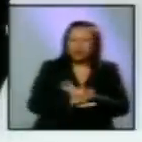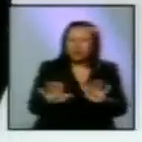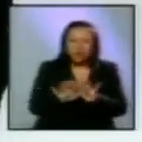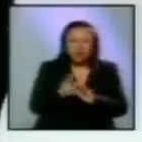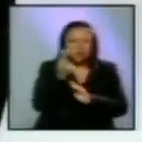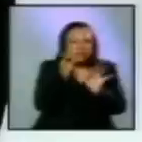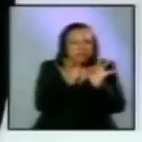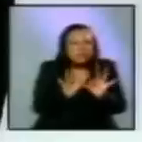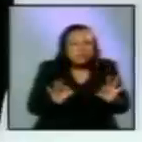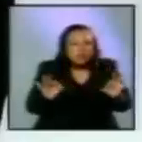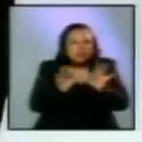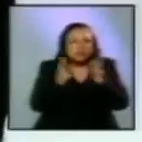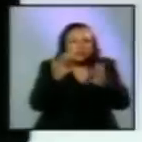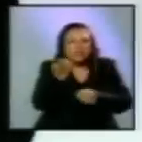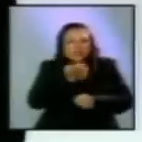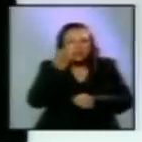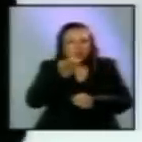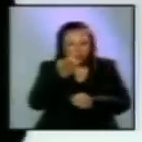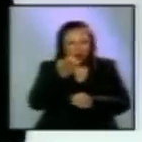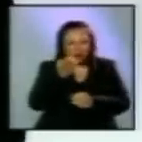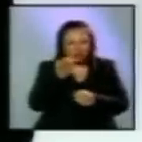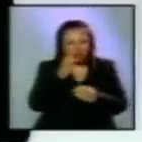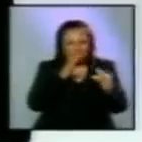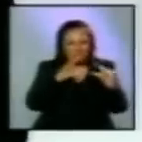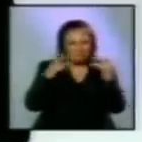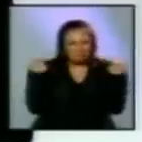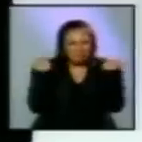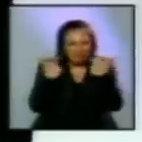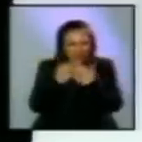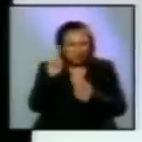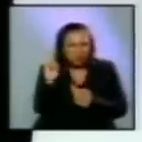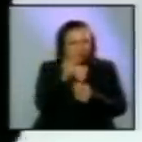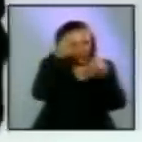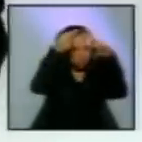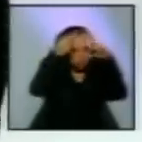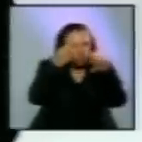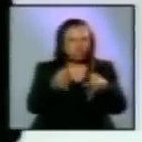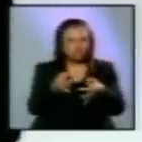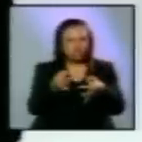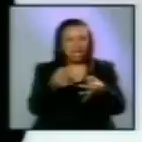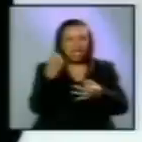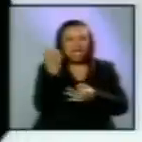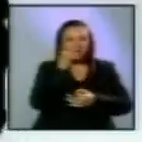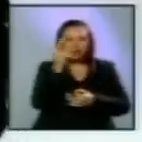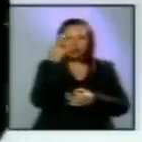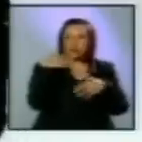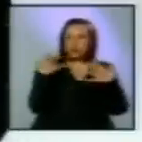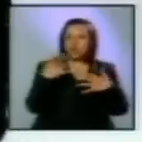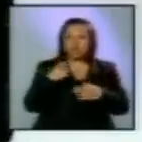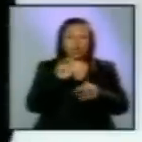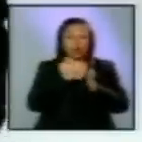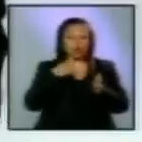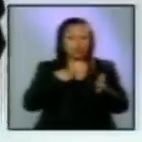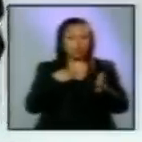fundamental crear escuelas normales de alta calidad, que se formen los maestros en escuelas universitarias, que sea tan prestigiado salir de una